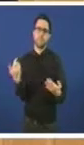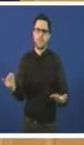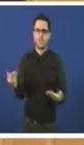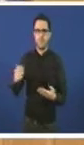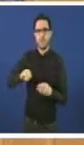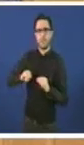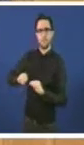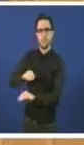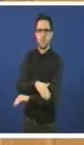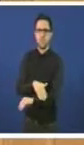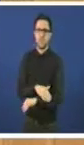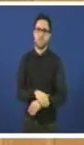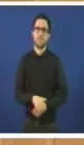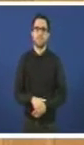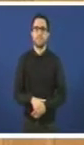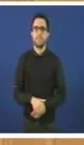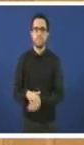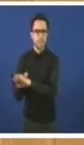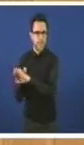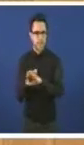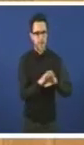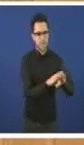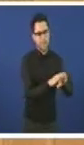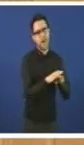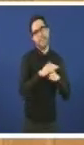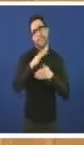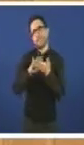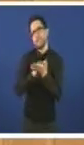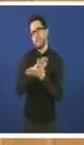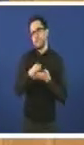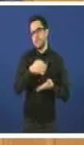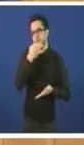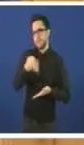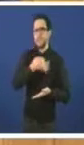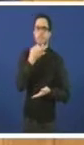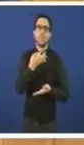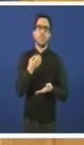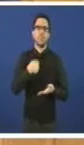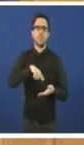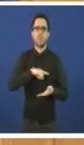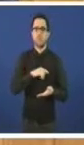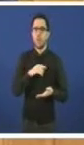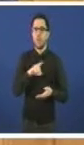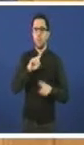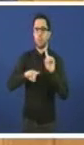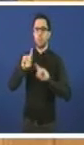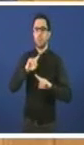partido popular fuera de la literatura señor bahamonde nos no teníamos problema en